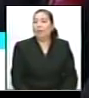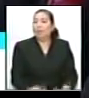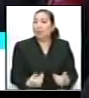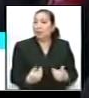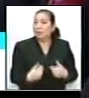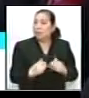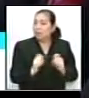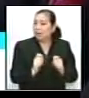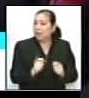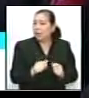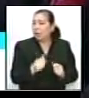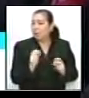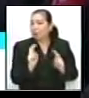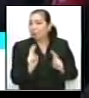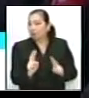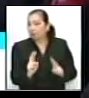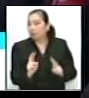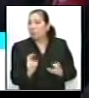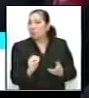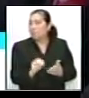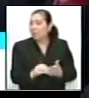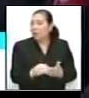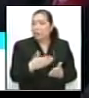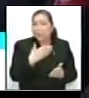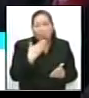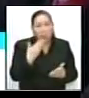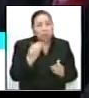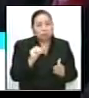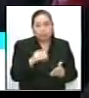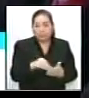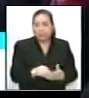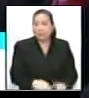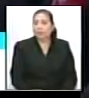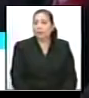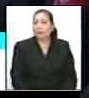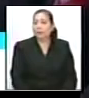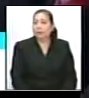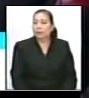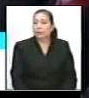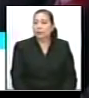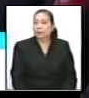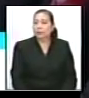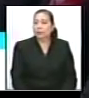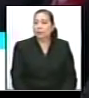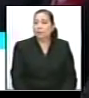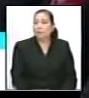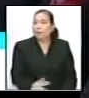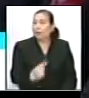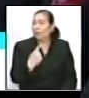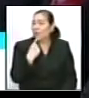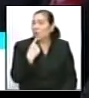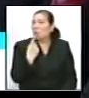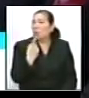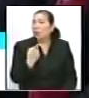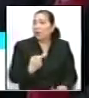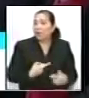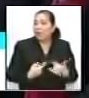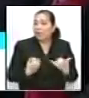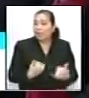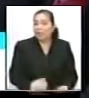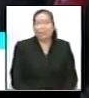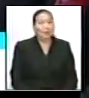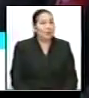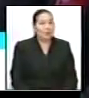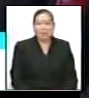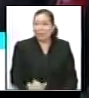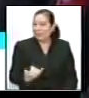de darle otra mirada que sea más técnico, más propositivo. Digo eso para que no digan por qué trae, que no es